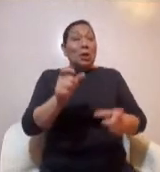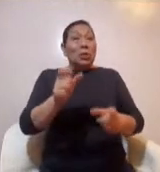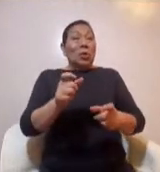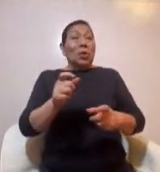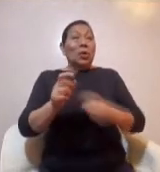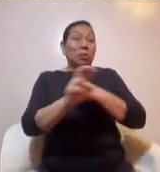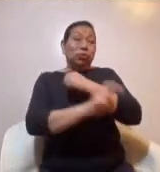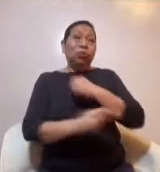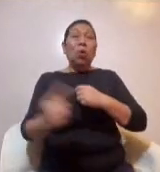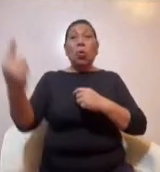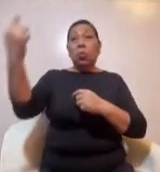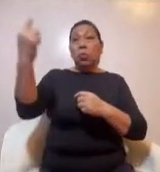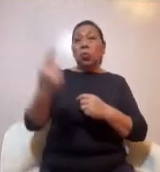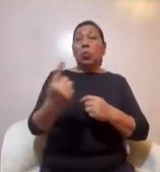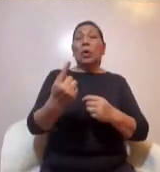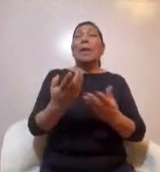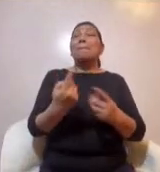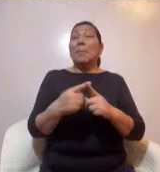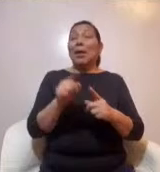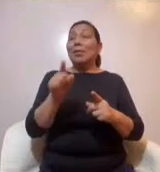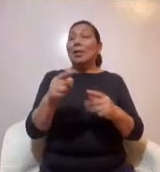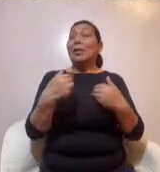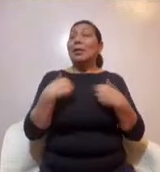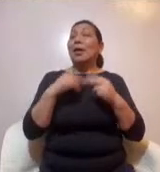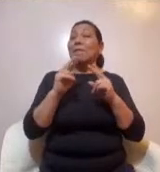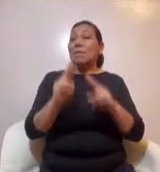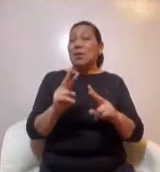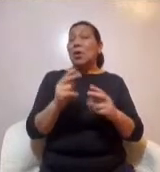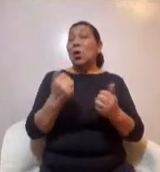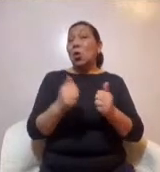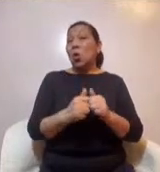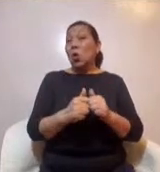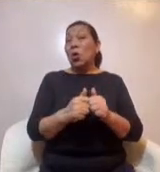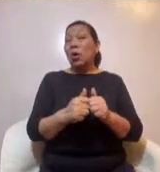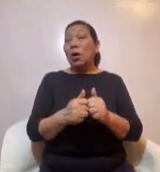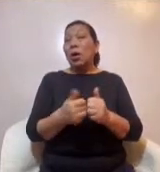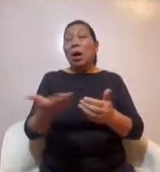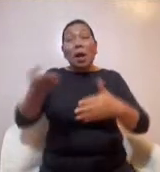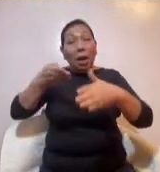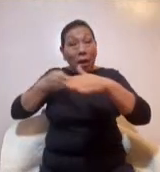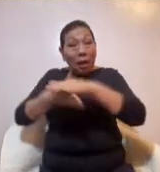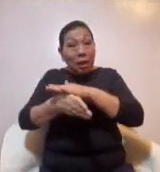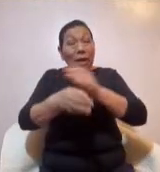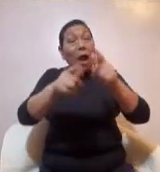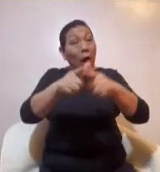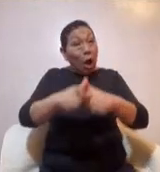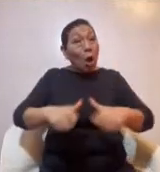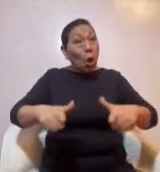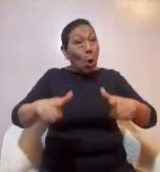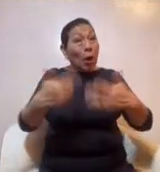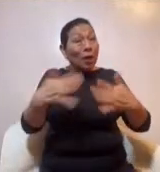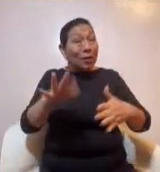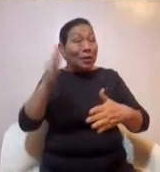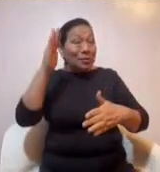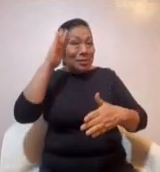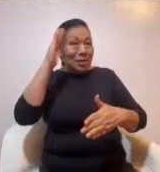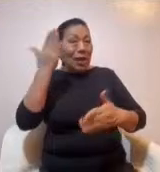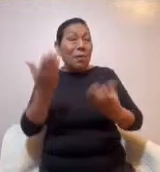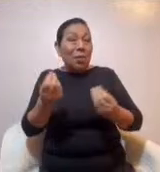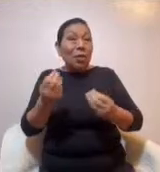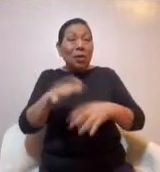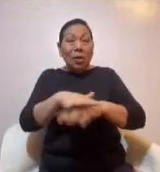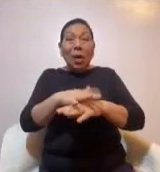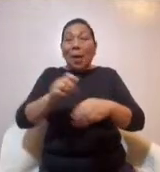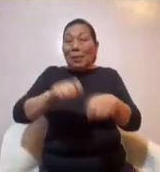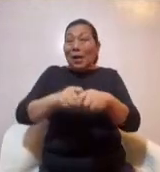denomina migrantes ilegales, ¿no? O extranjería. Entonces tiene que ver con que entran al local que ya sabía la